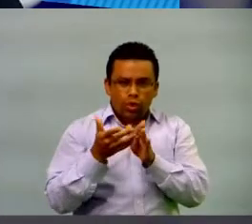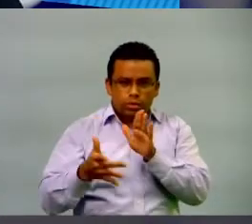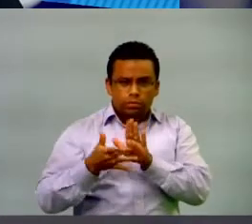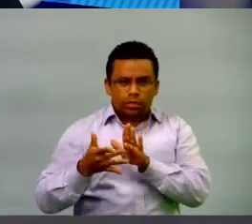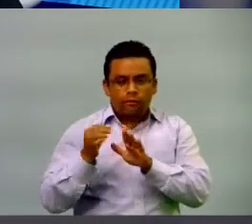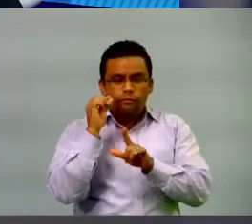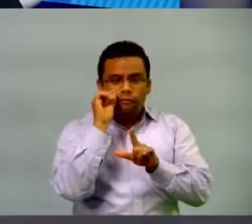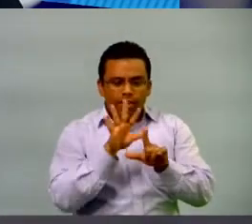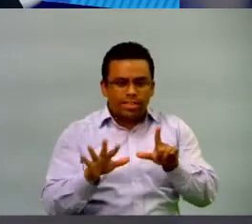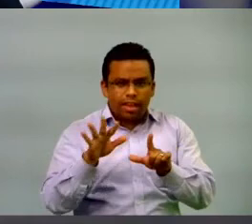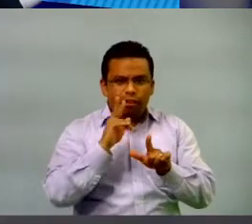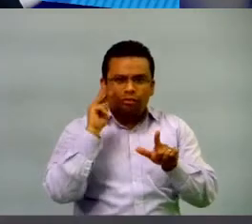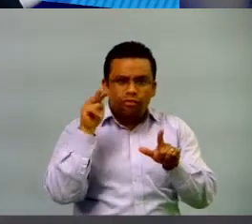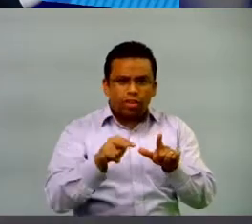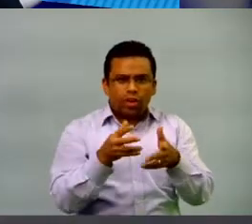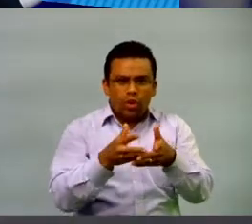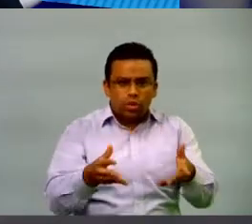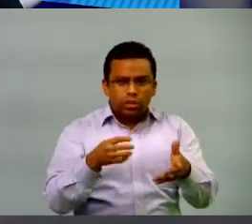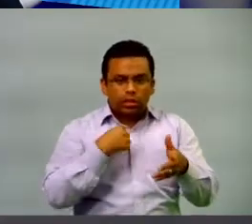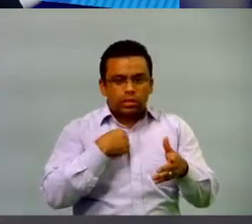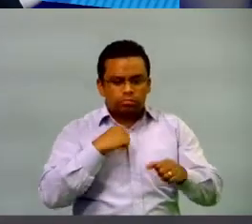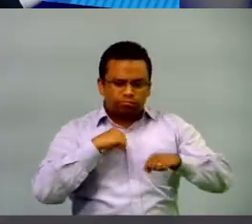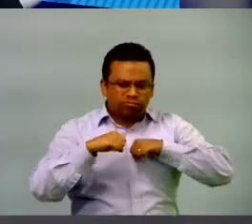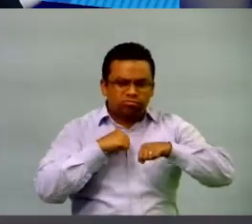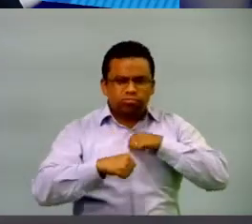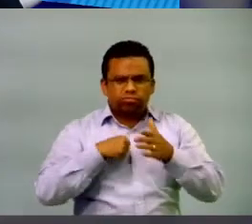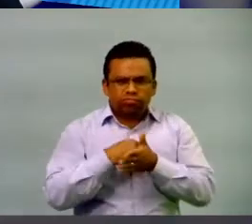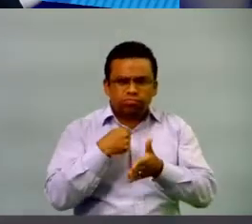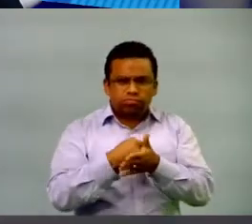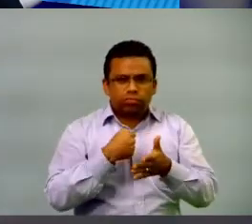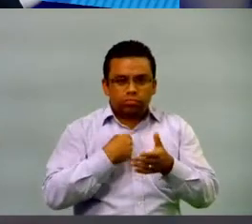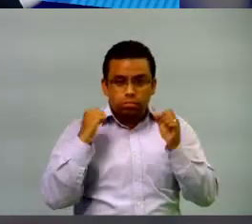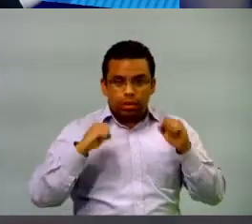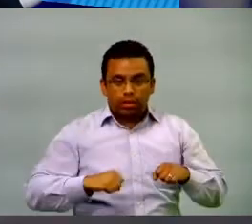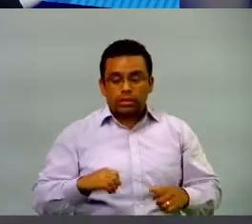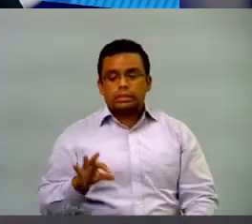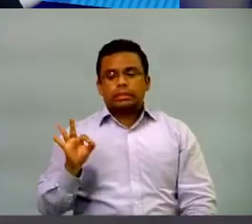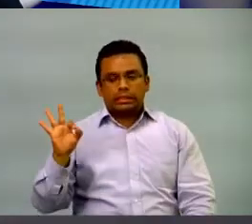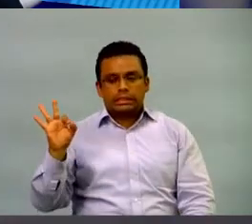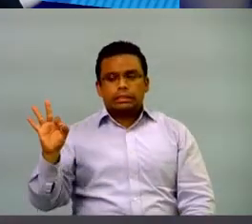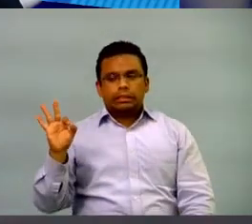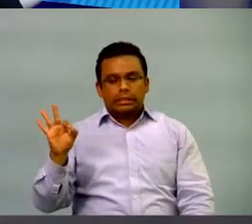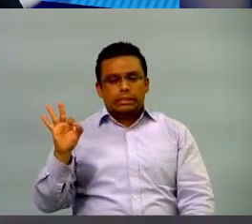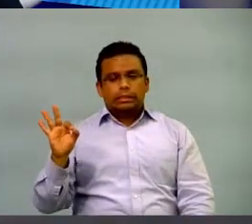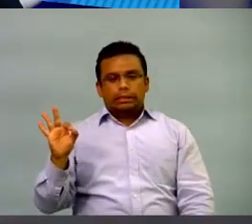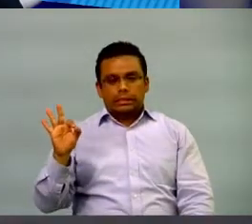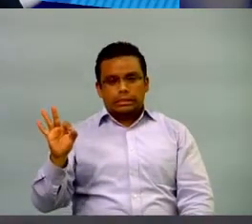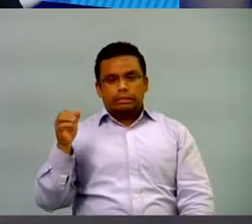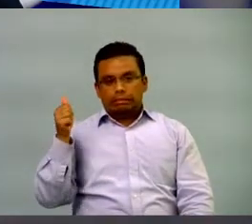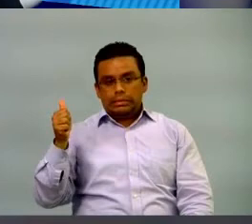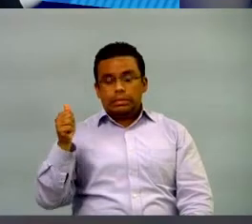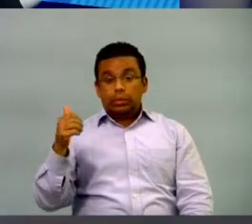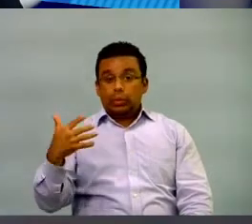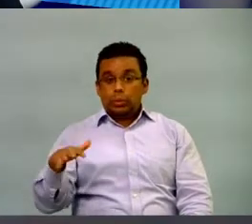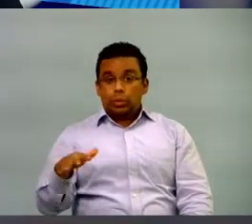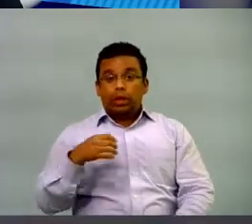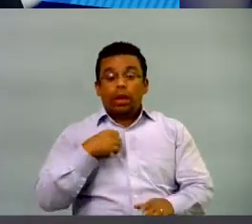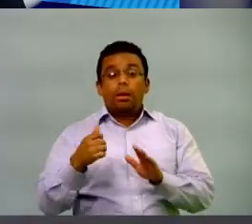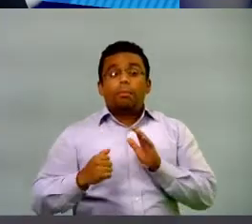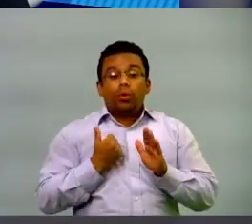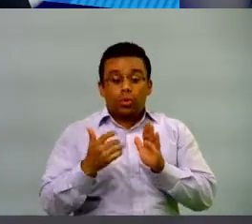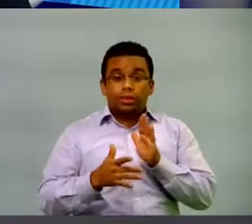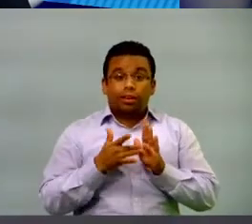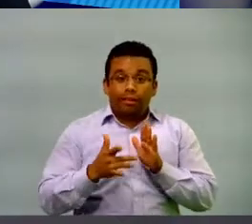estos videos, es poniendo toda la capacidad que tenemos. Excelente, excelente. Aprovechamos las tabletas,